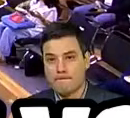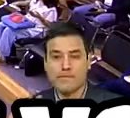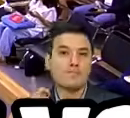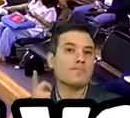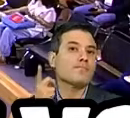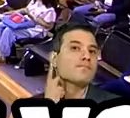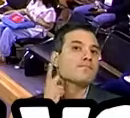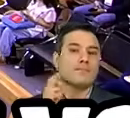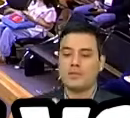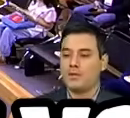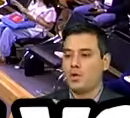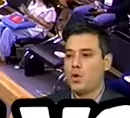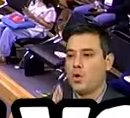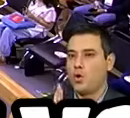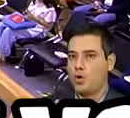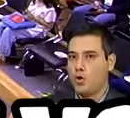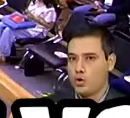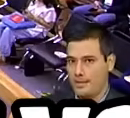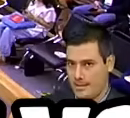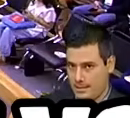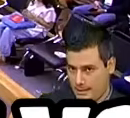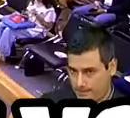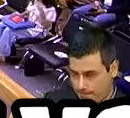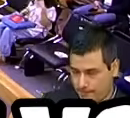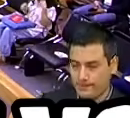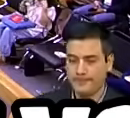Diputado Fernández Noroña.